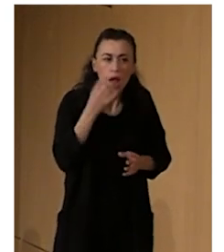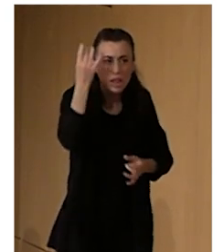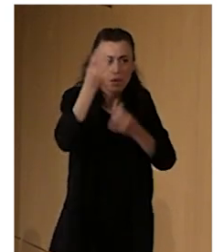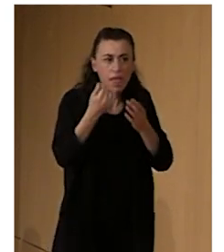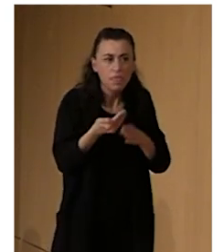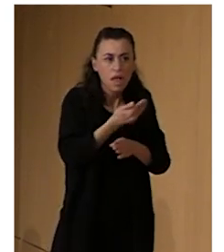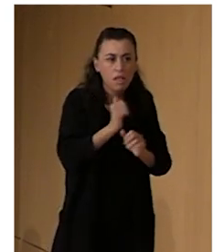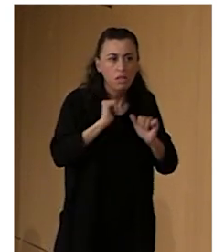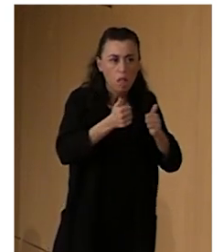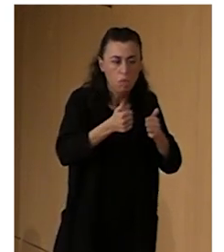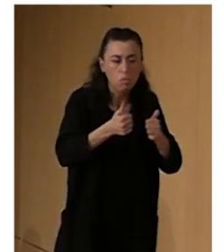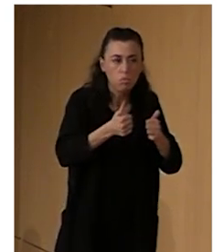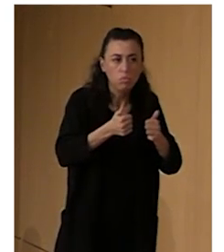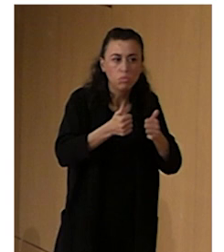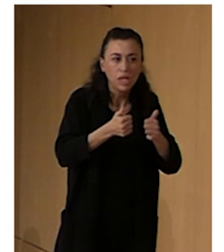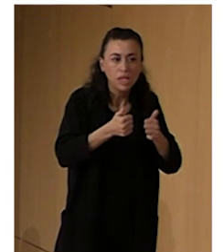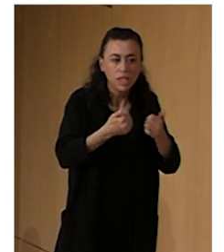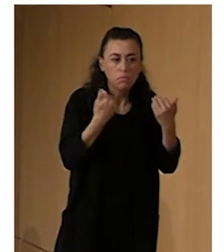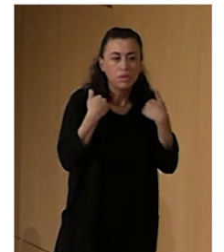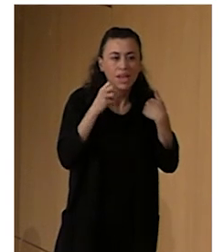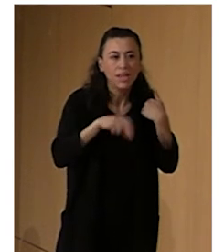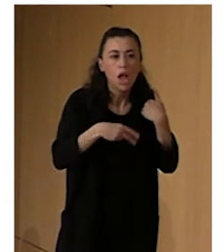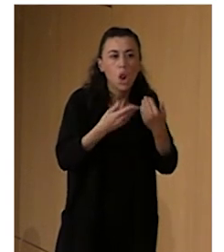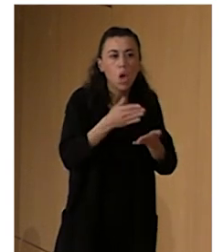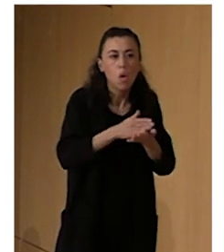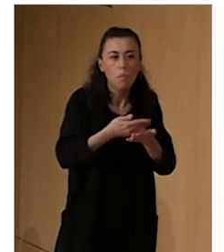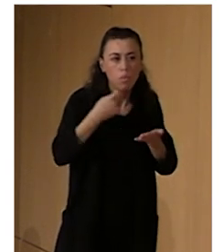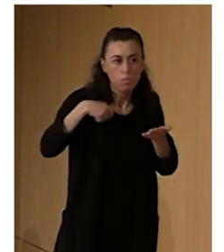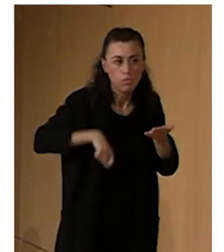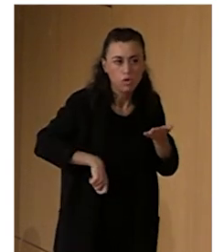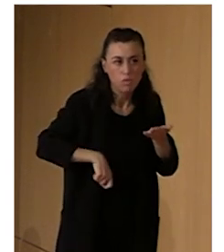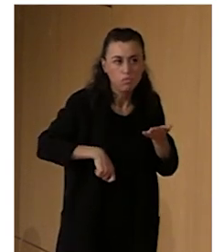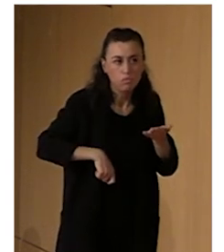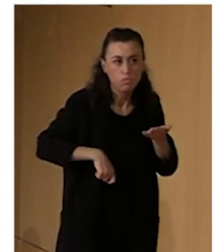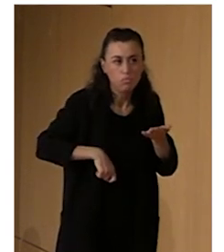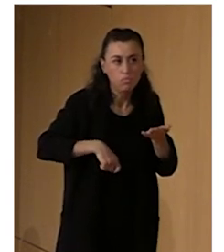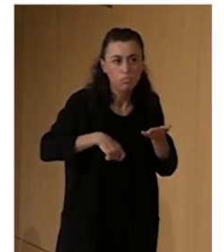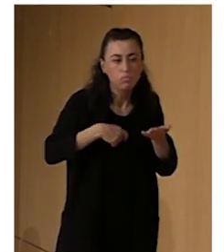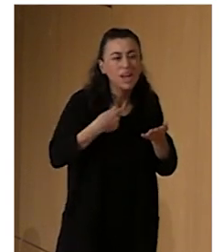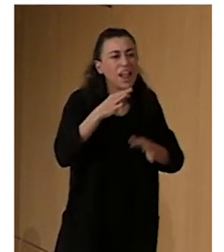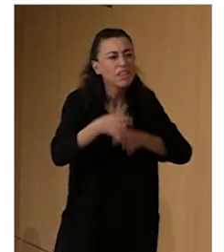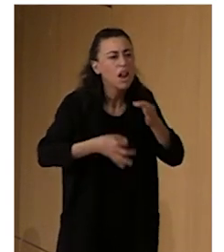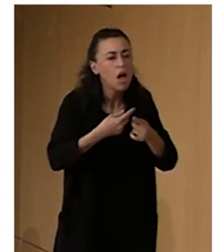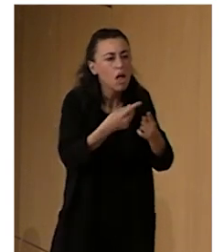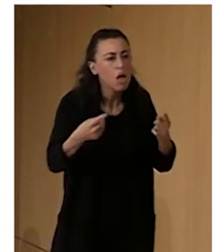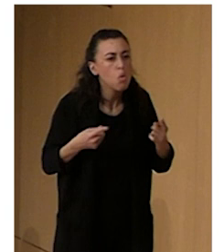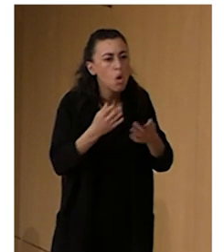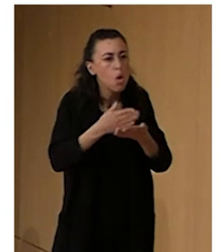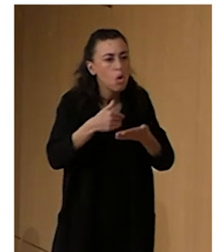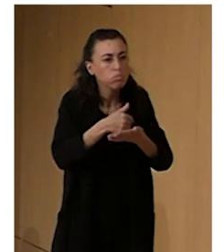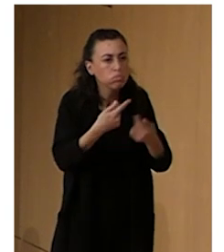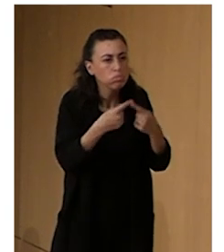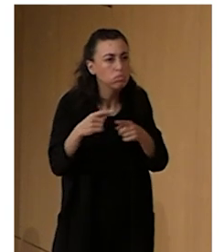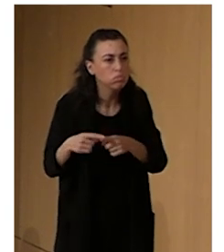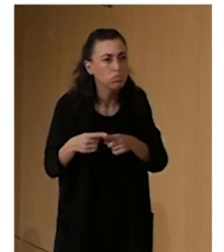de un mediador de un profesional que dura 20 minutos al inicio del ciclo porque cada ciclo tiene un eje unas veces el ciclo